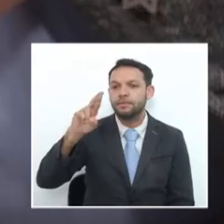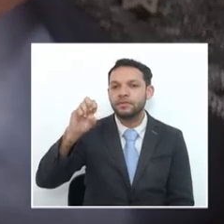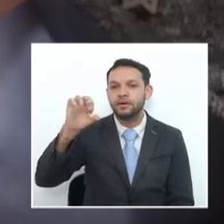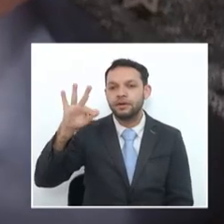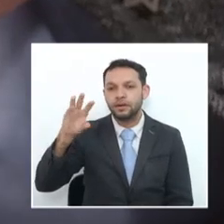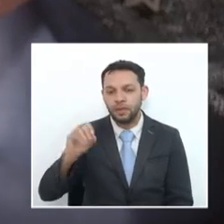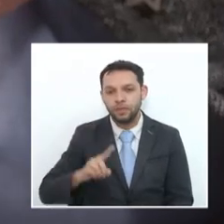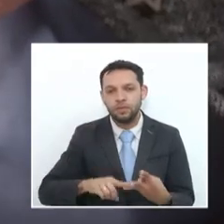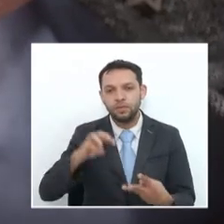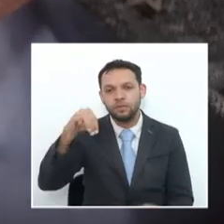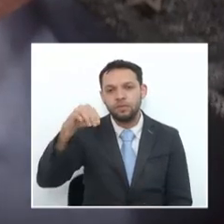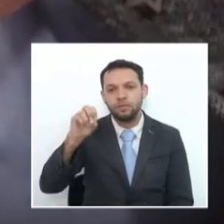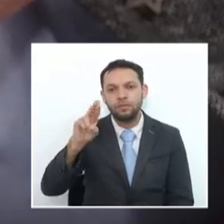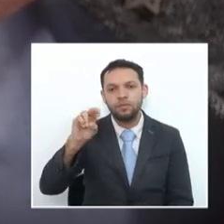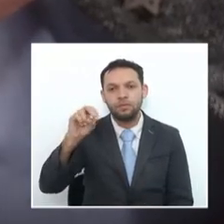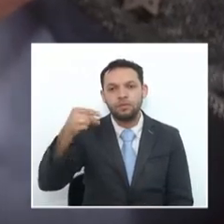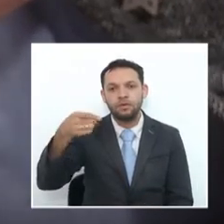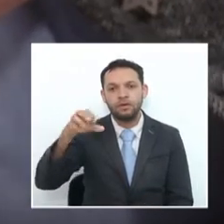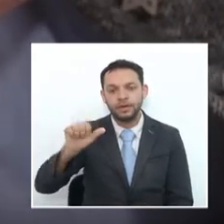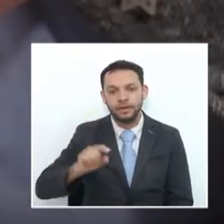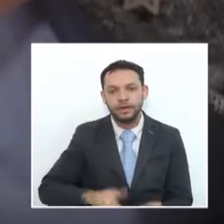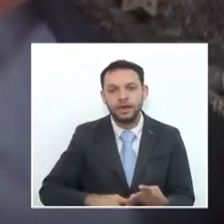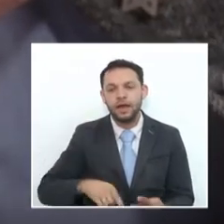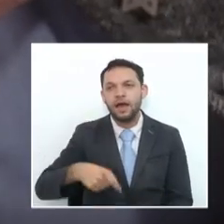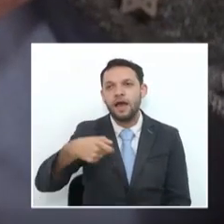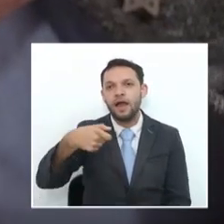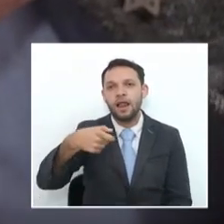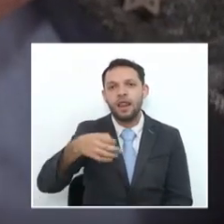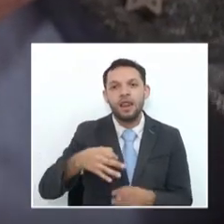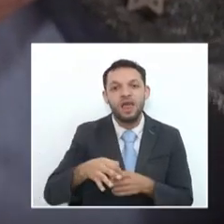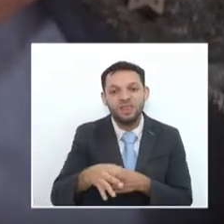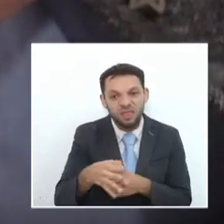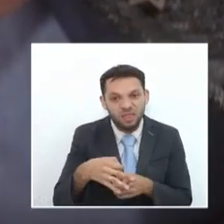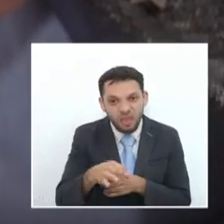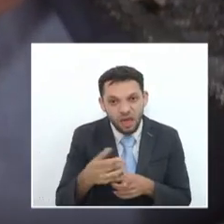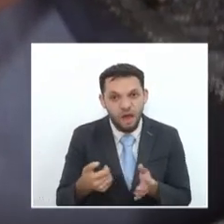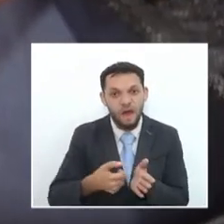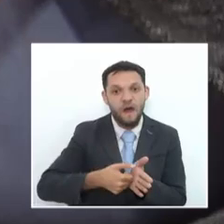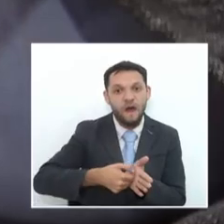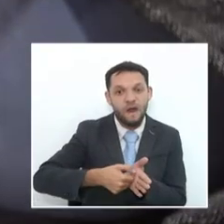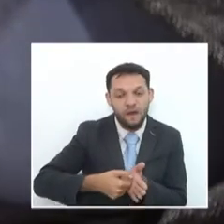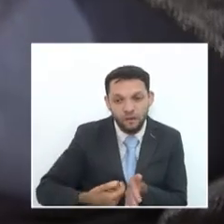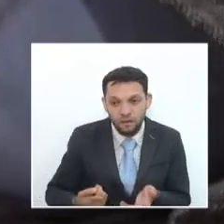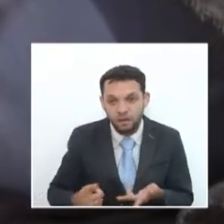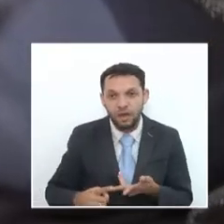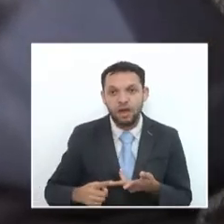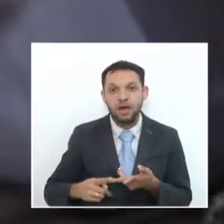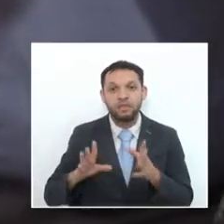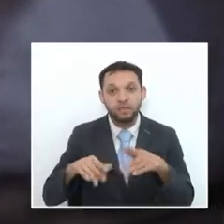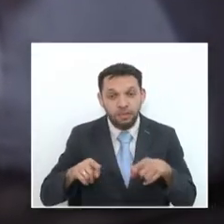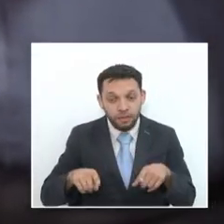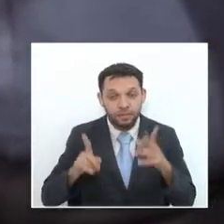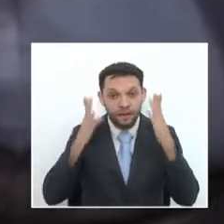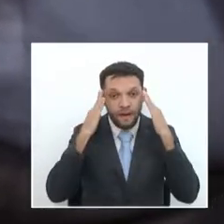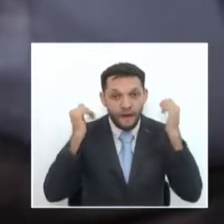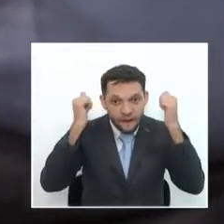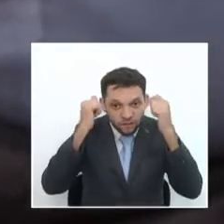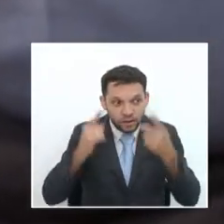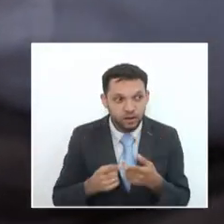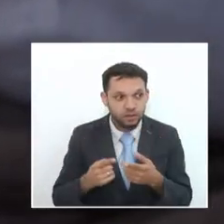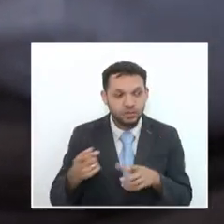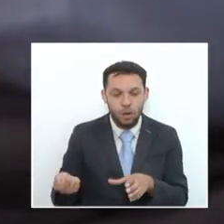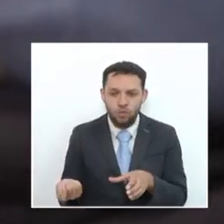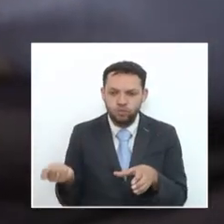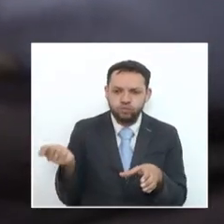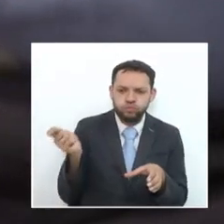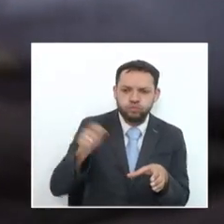moringa, arveja, lenteja, tiene cacao, tiene avena. Una cucharada tiene